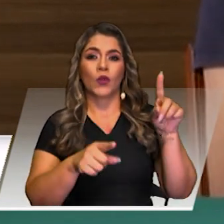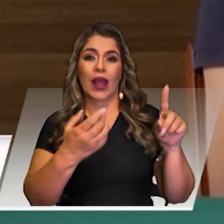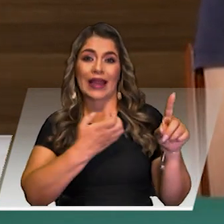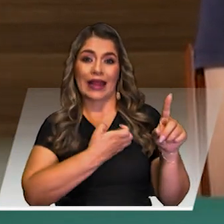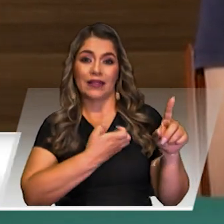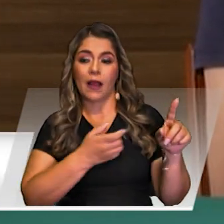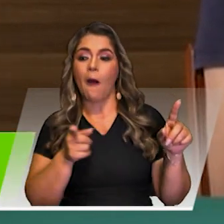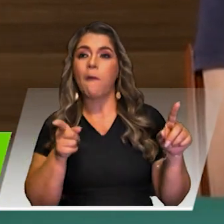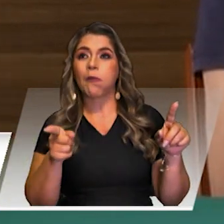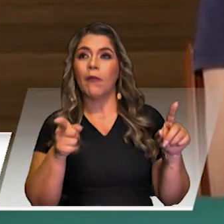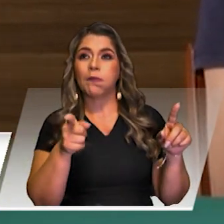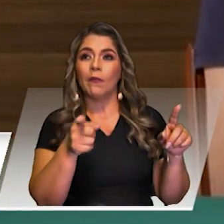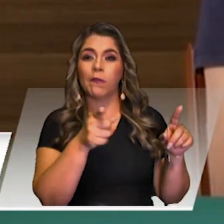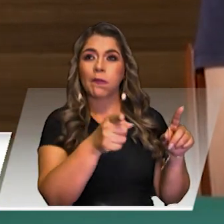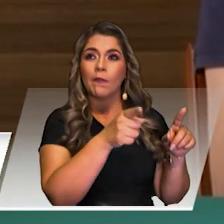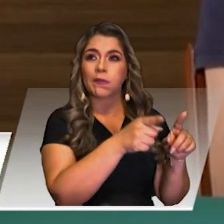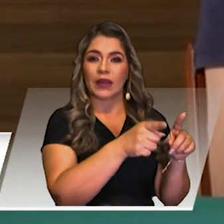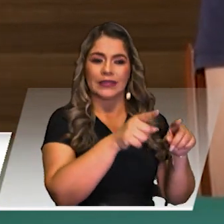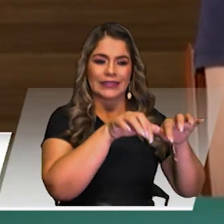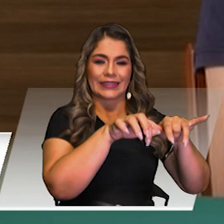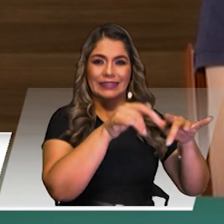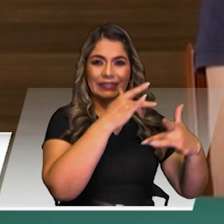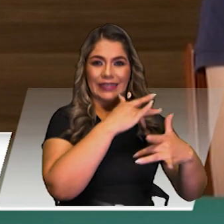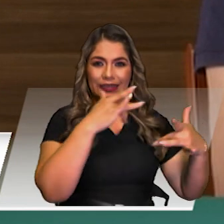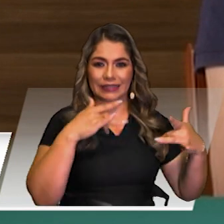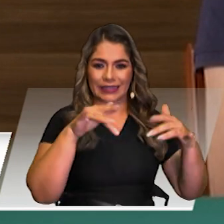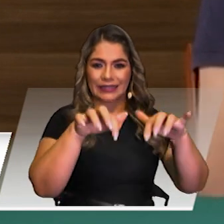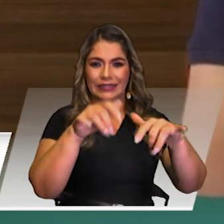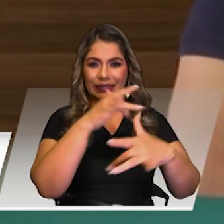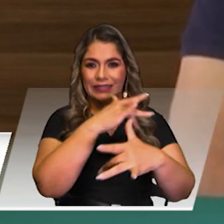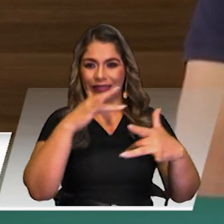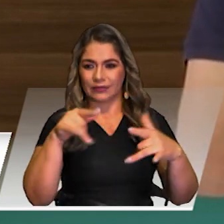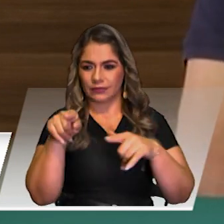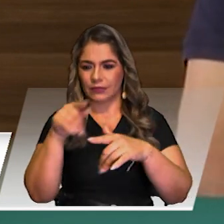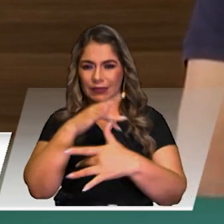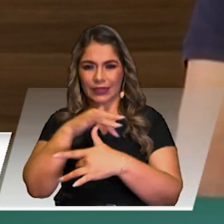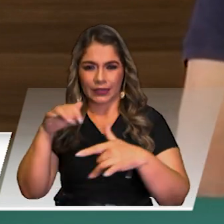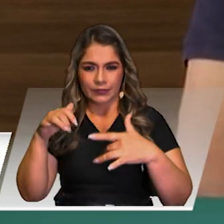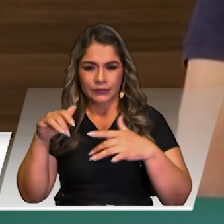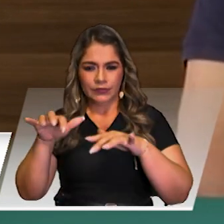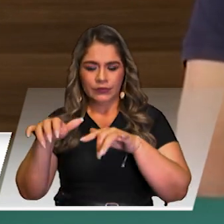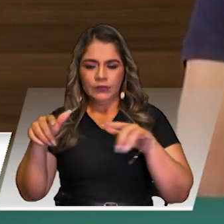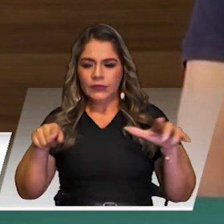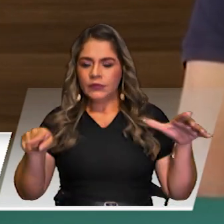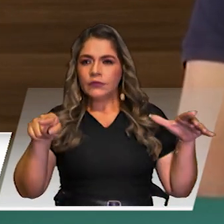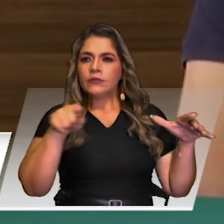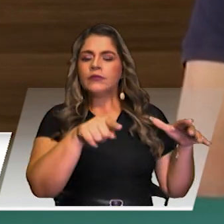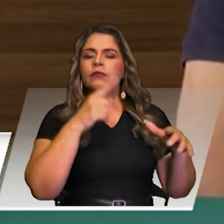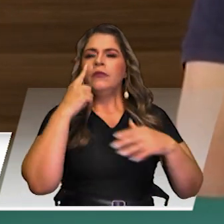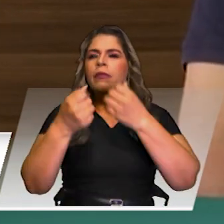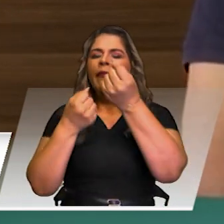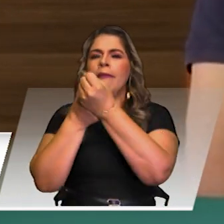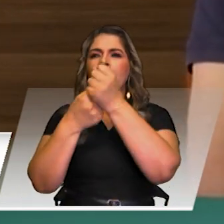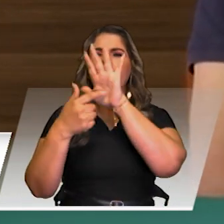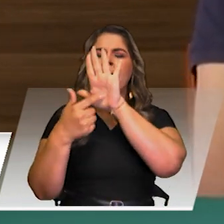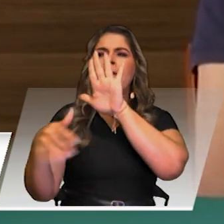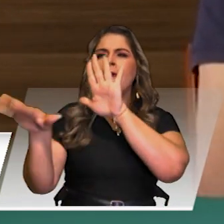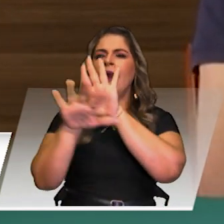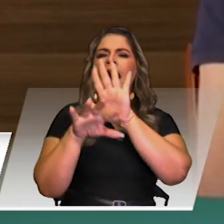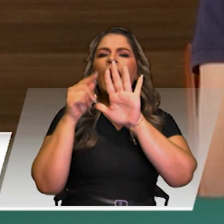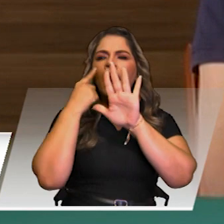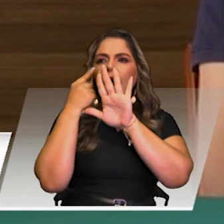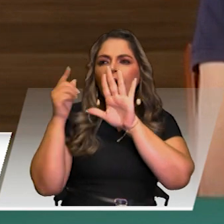las secretarías de salud el sector de las entidades promotoras de salud fortalezcan la vigilancia epidemiológica